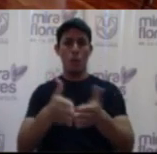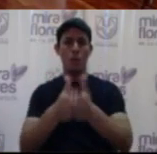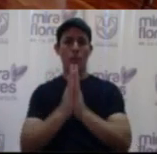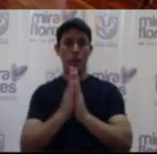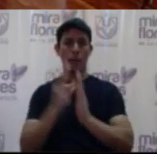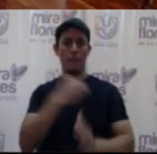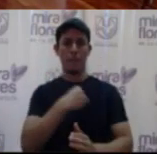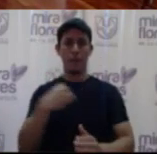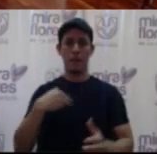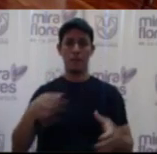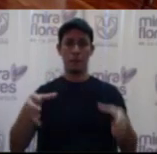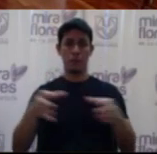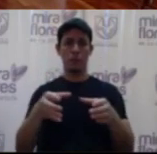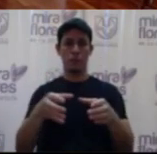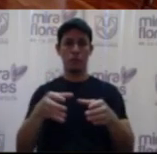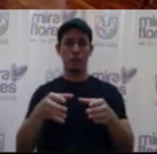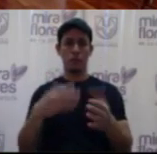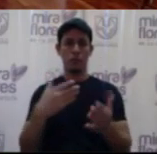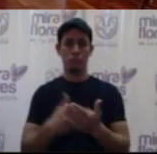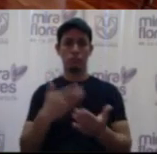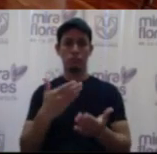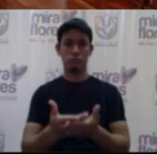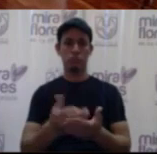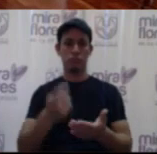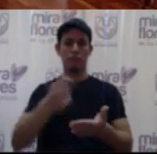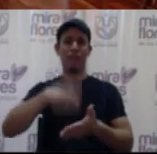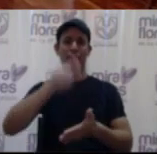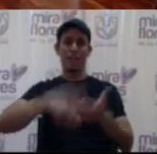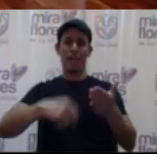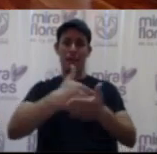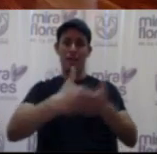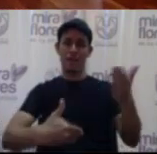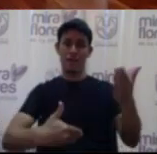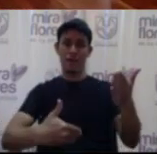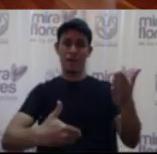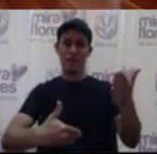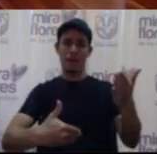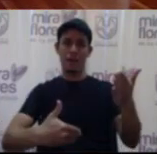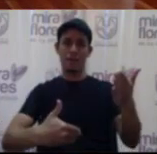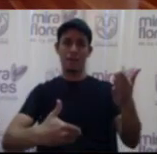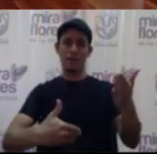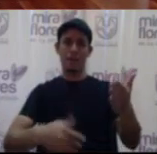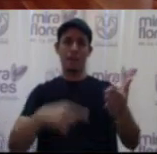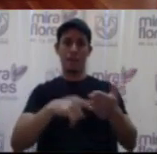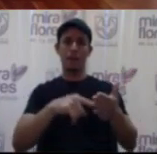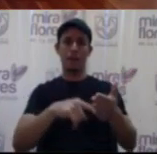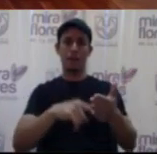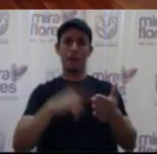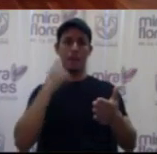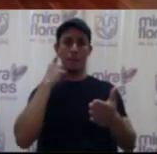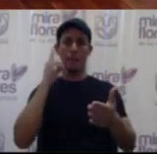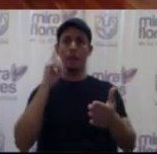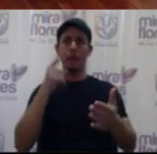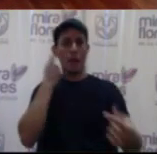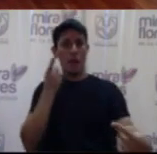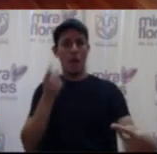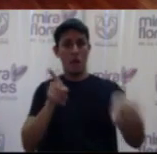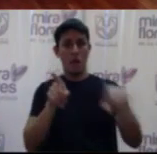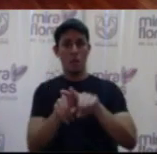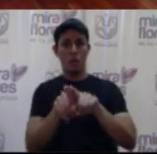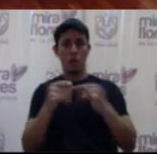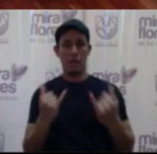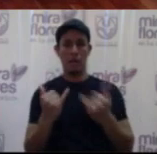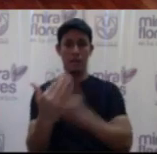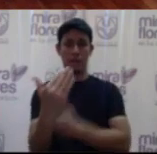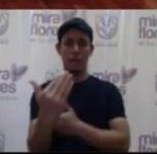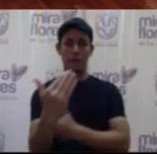del consejo que se sirvan exonerarnos de la aprobación del acta de esta sesión para la ejecución inmediata de los acuerdos tomados esta